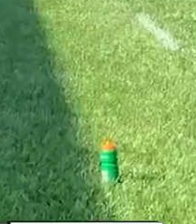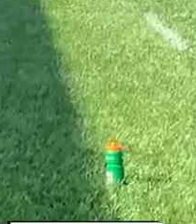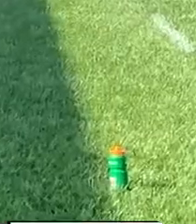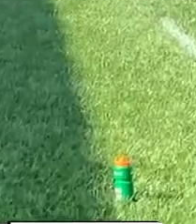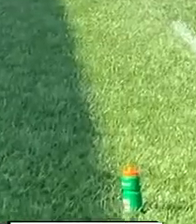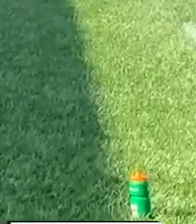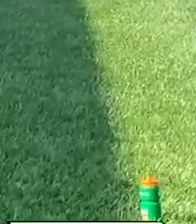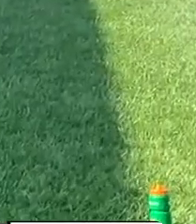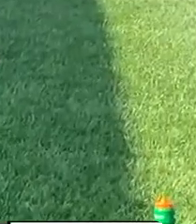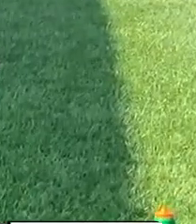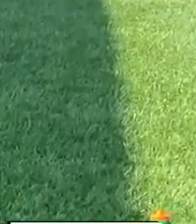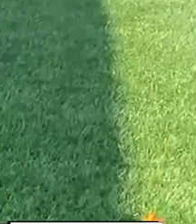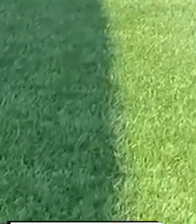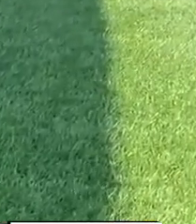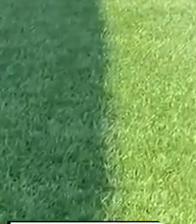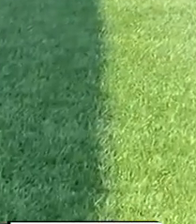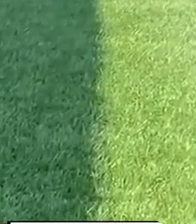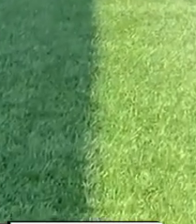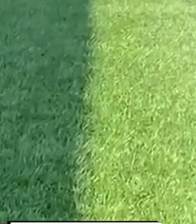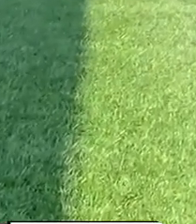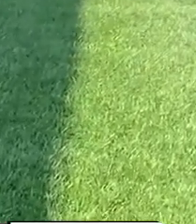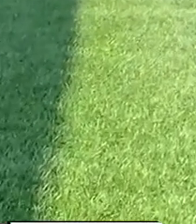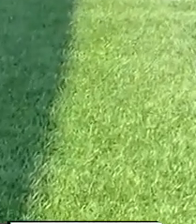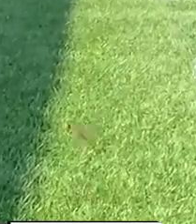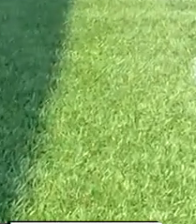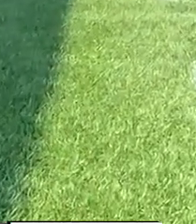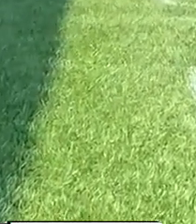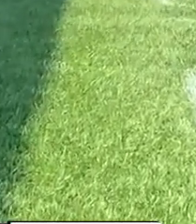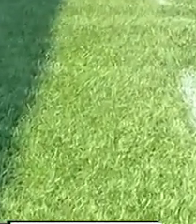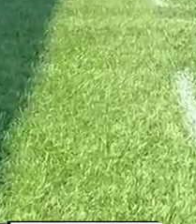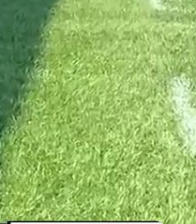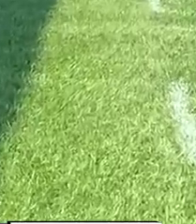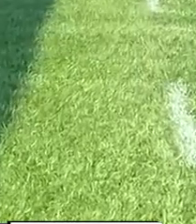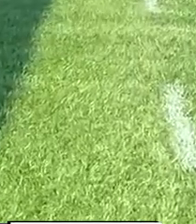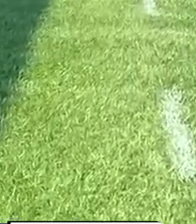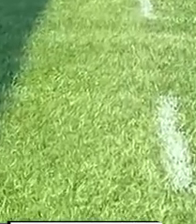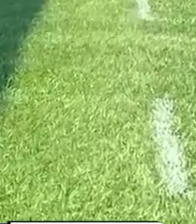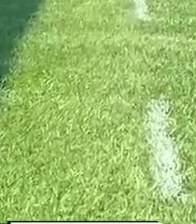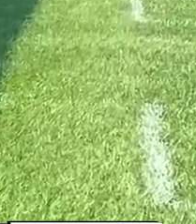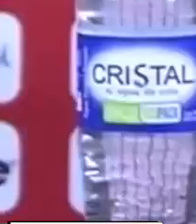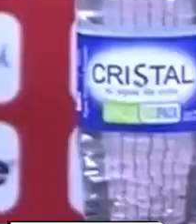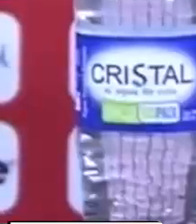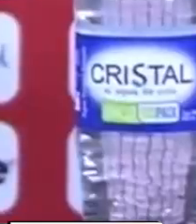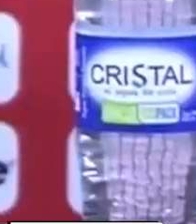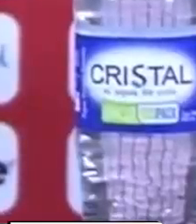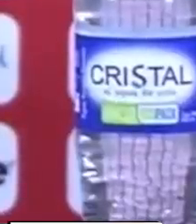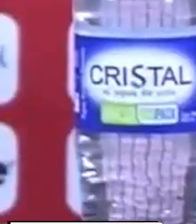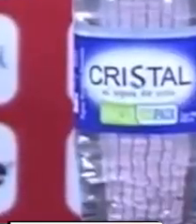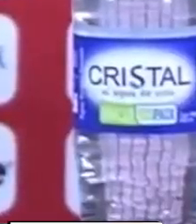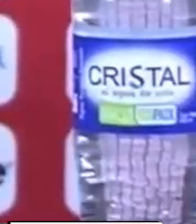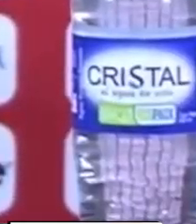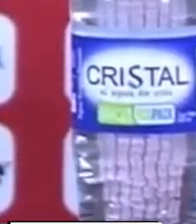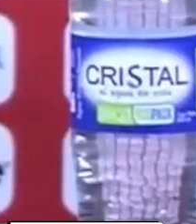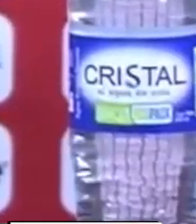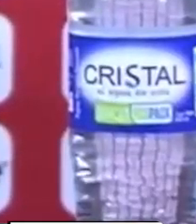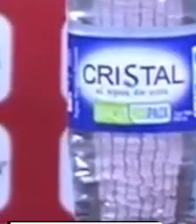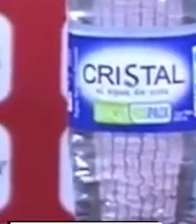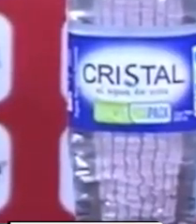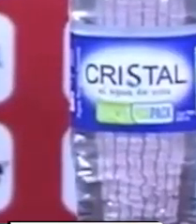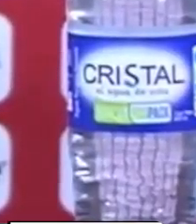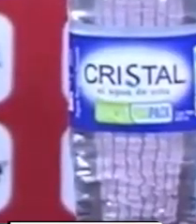claves. América consiguió su tercera victoria en 8 juegos bajo la dirección técnica de Juan Cruz Real. Contento por el resultado que nos